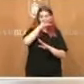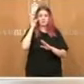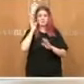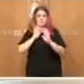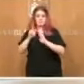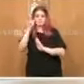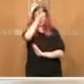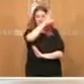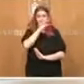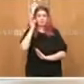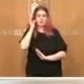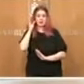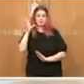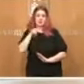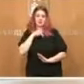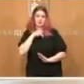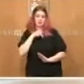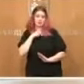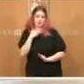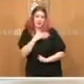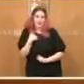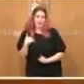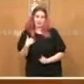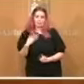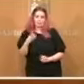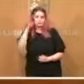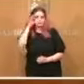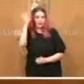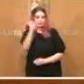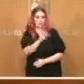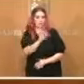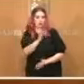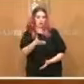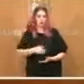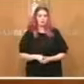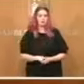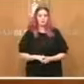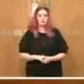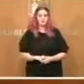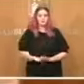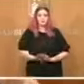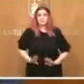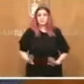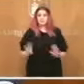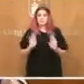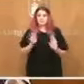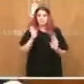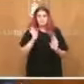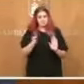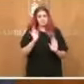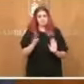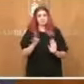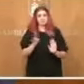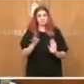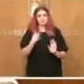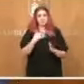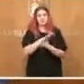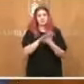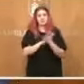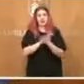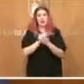Fernando merecemos y queremos escuchar. Pero es verdad que para hablar de